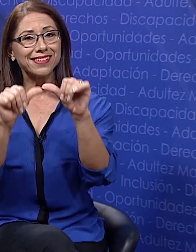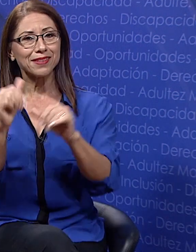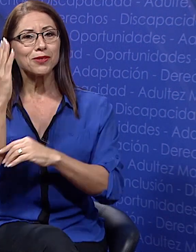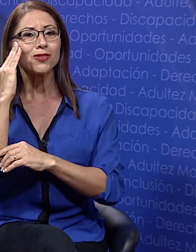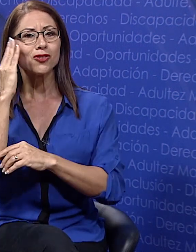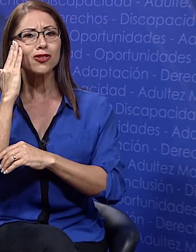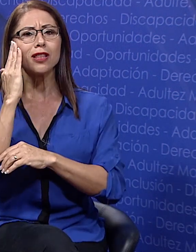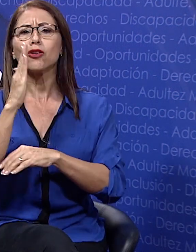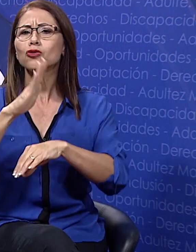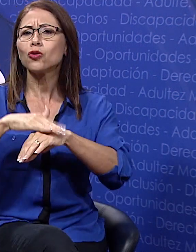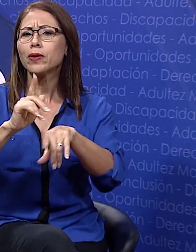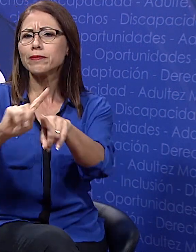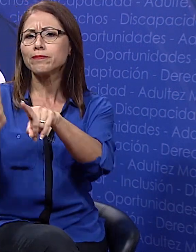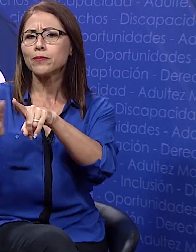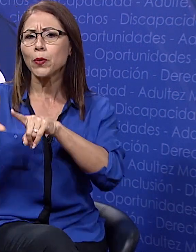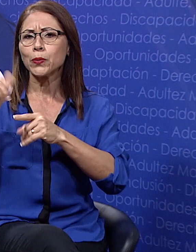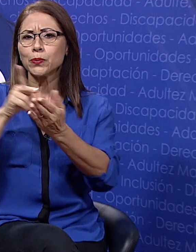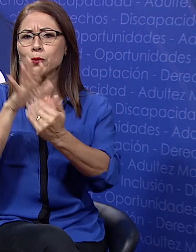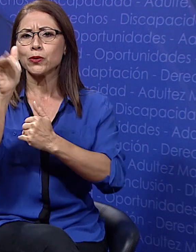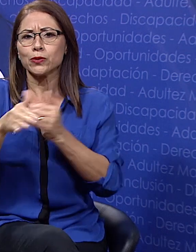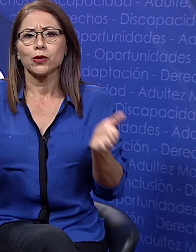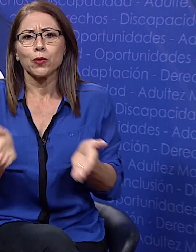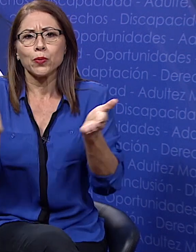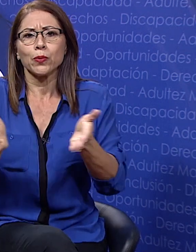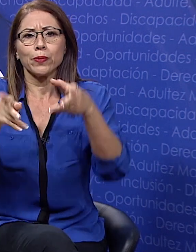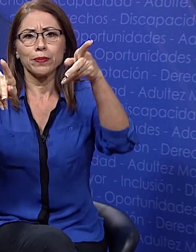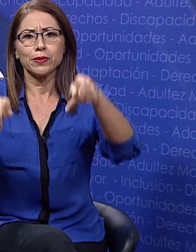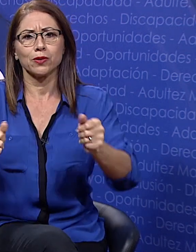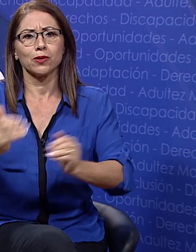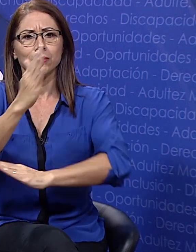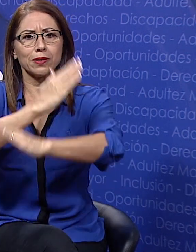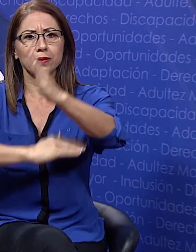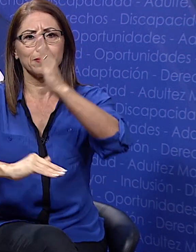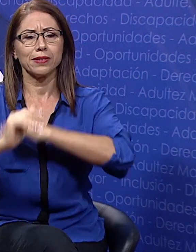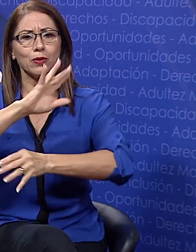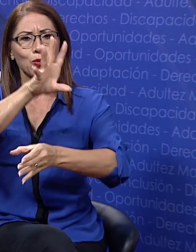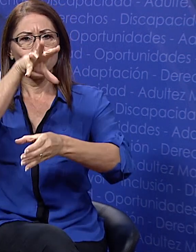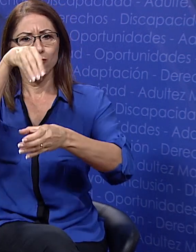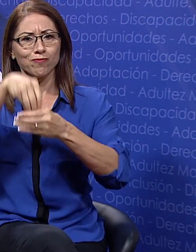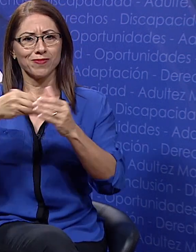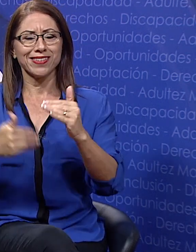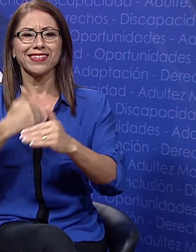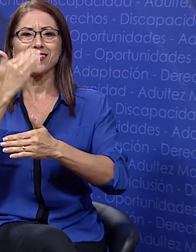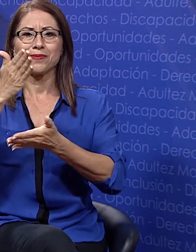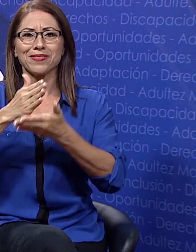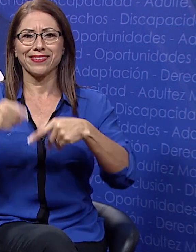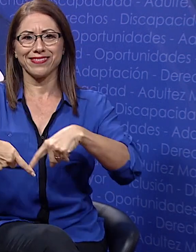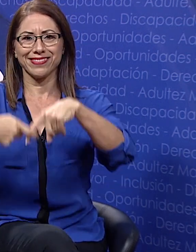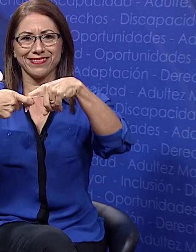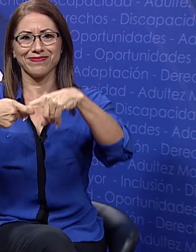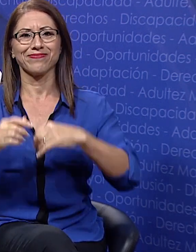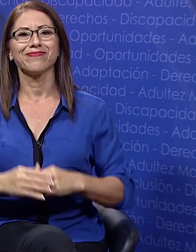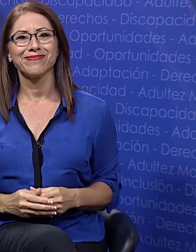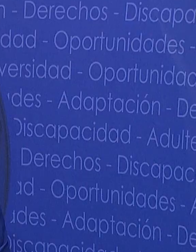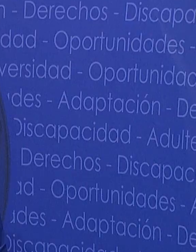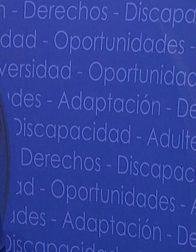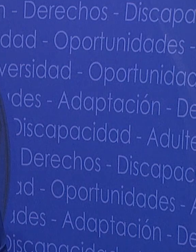Seguiremos conociendo sobre otros proyectos que promueven la inclusión de las personas con discapacidad al volver de la